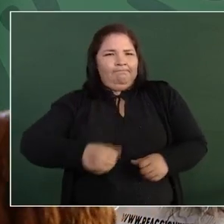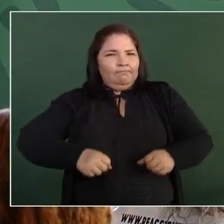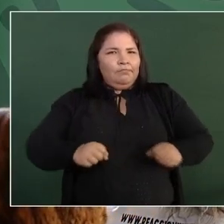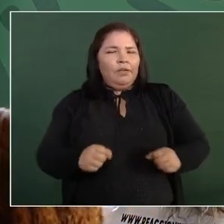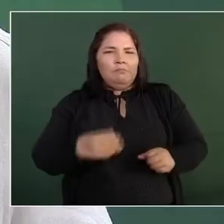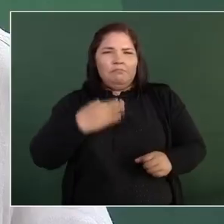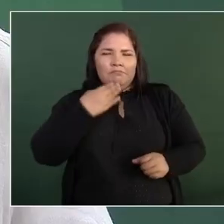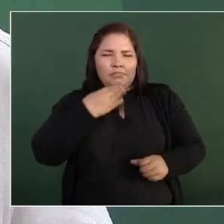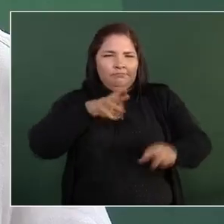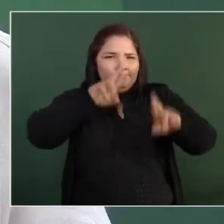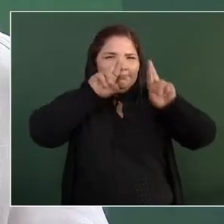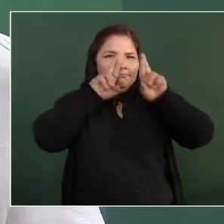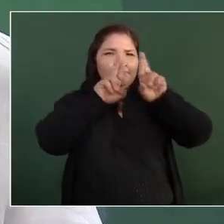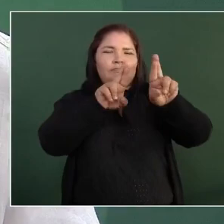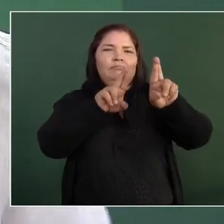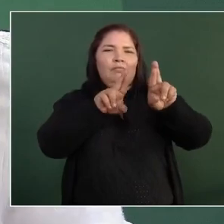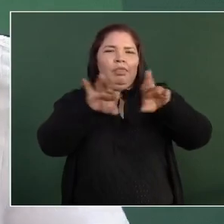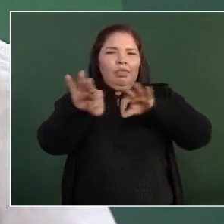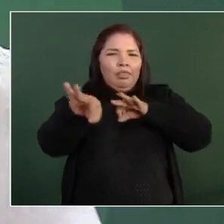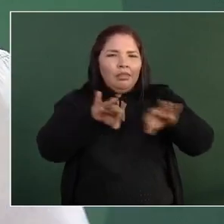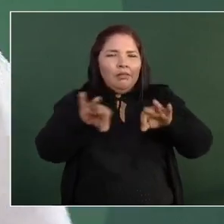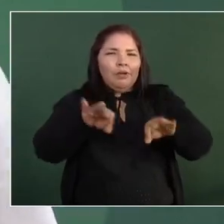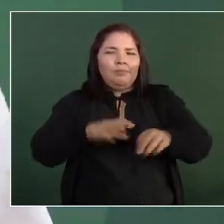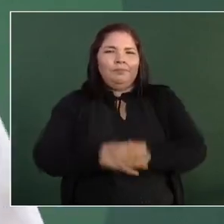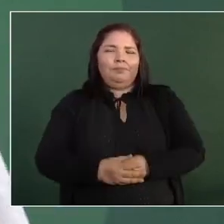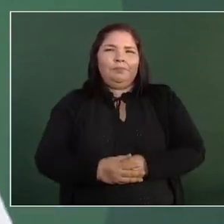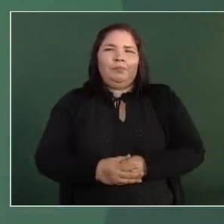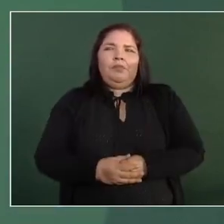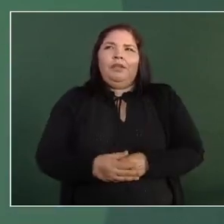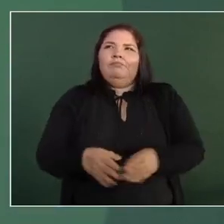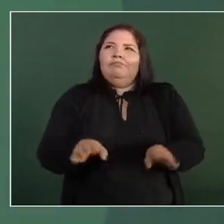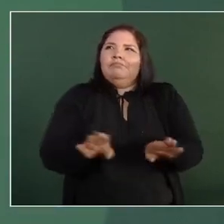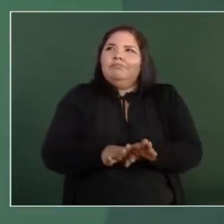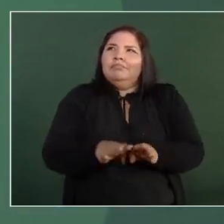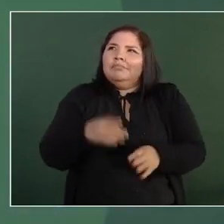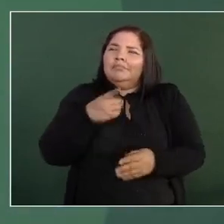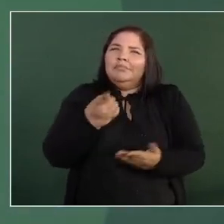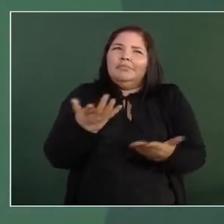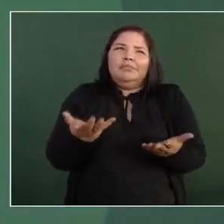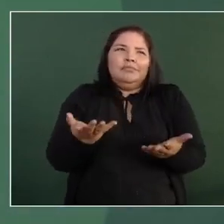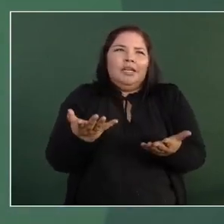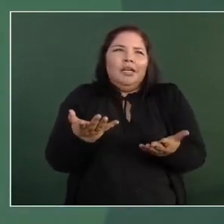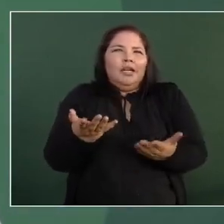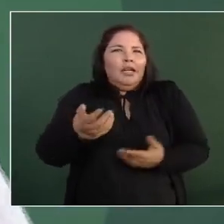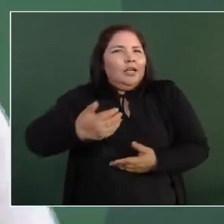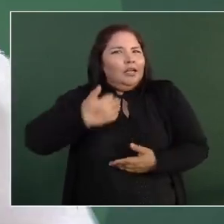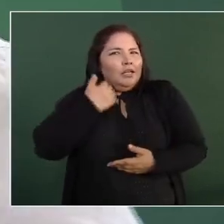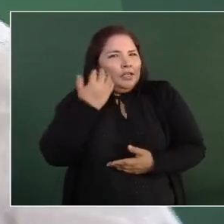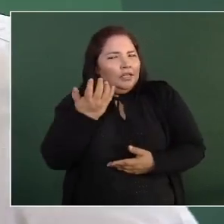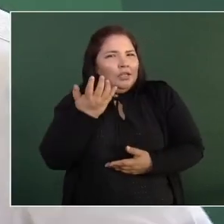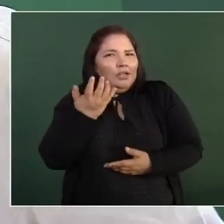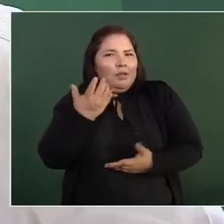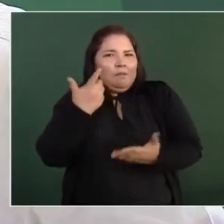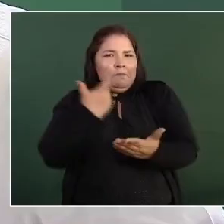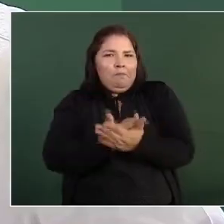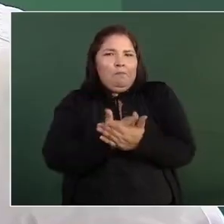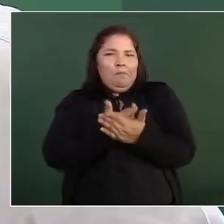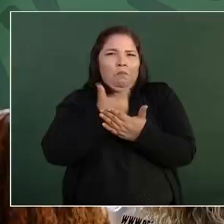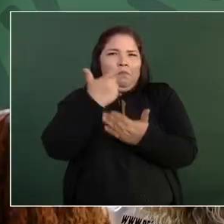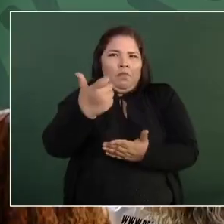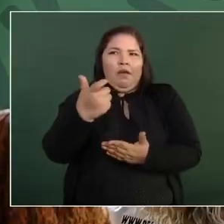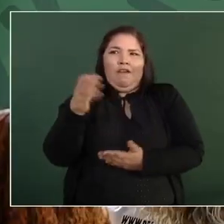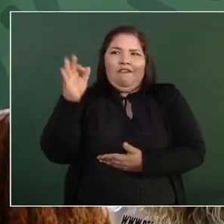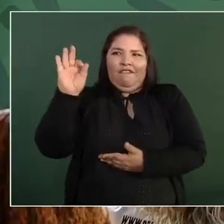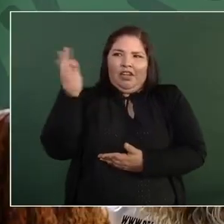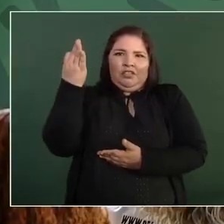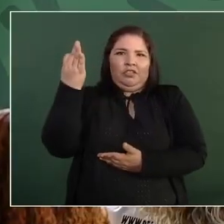con trabajo. ¿Cómo le digo? Estamos tratando de que le paguemos a la federación lo que no